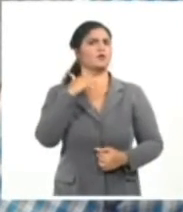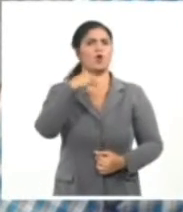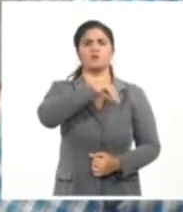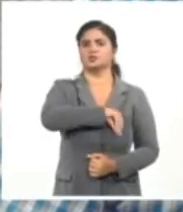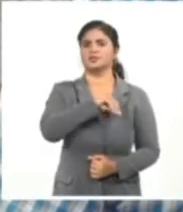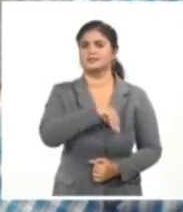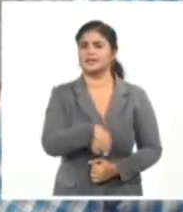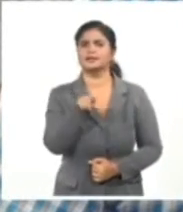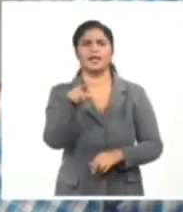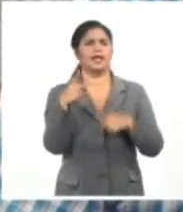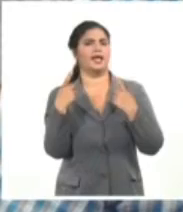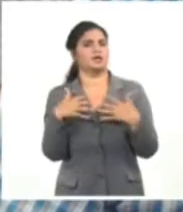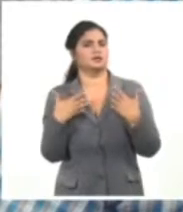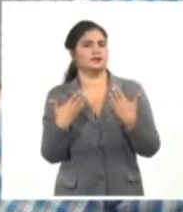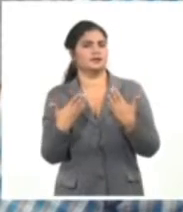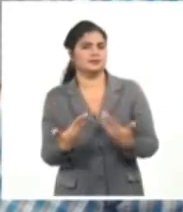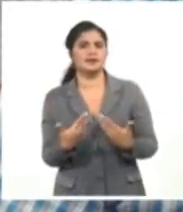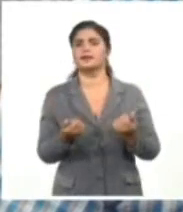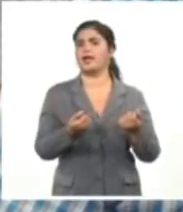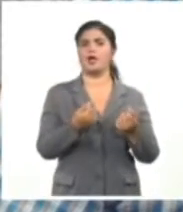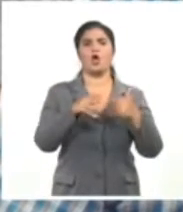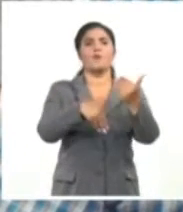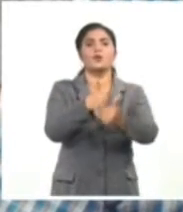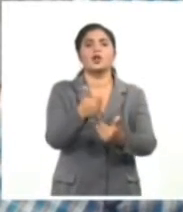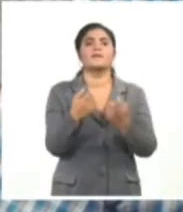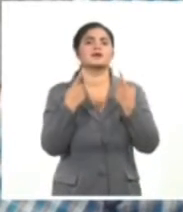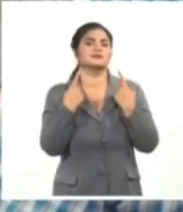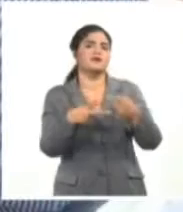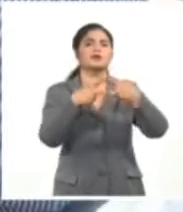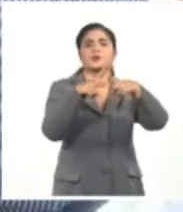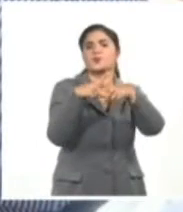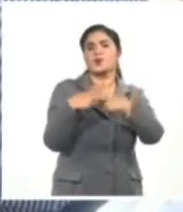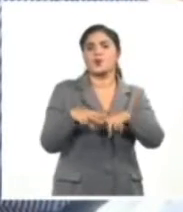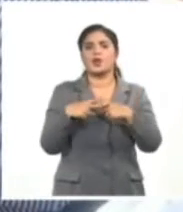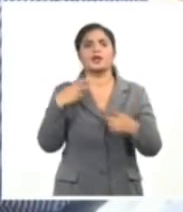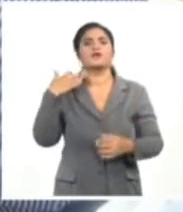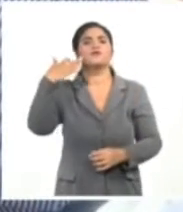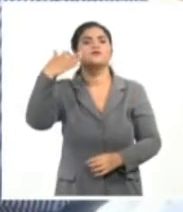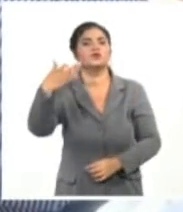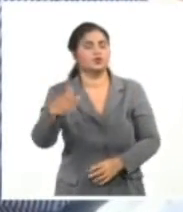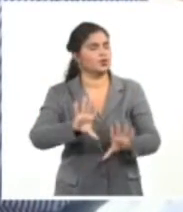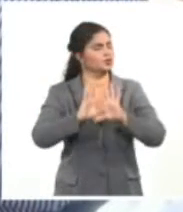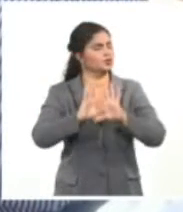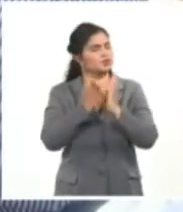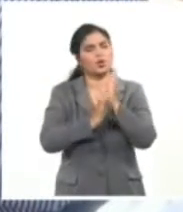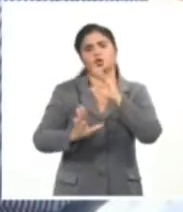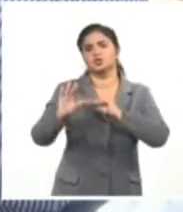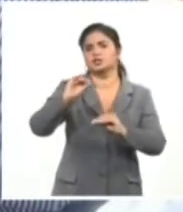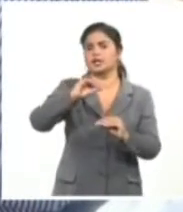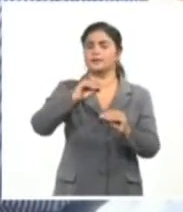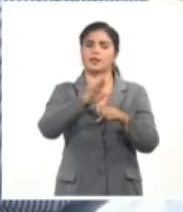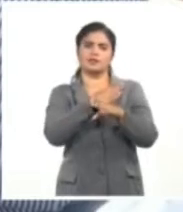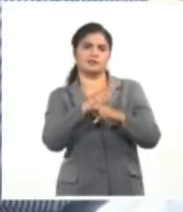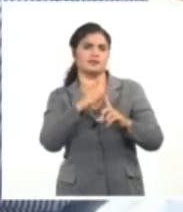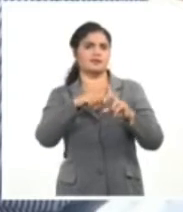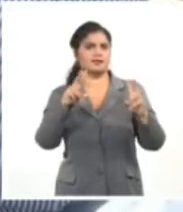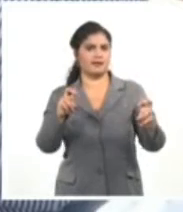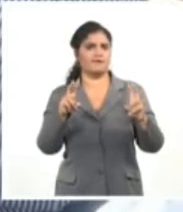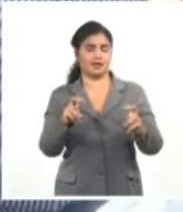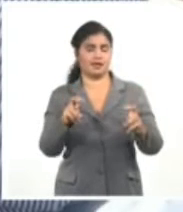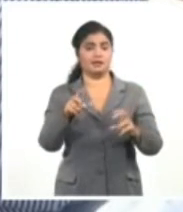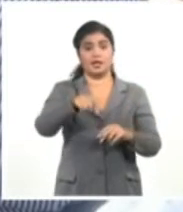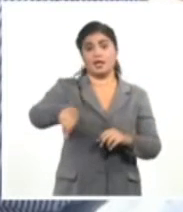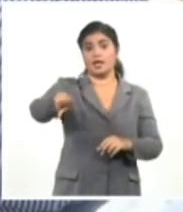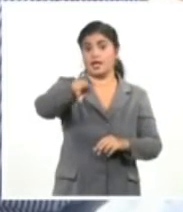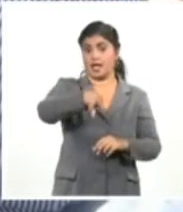con los pobladores acerca de la participación popular en la solución de los problemas del barrio y cómo pues deben ser ellos los